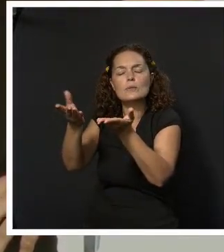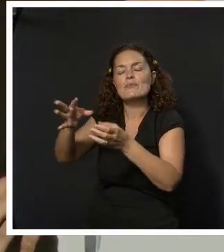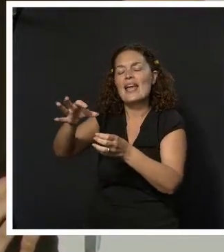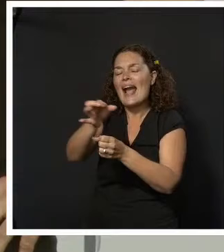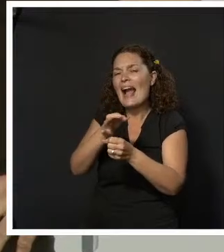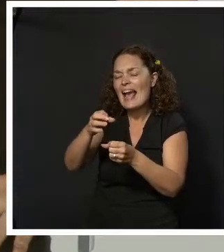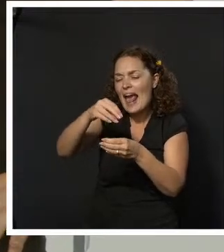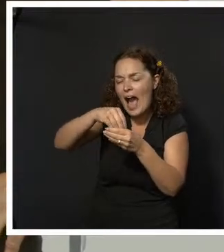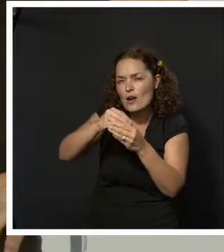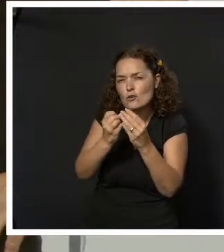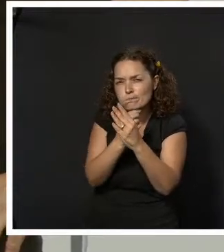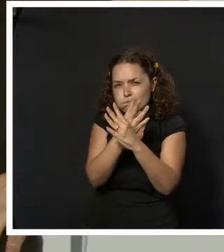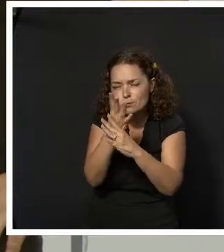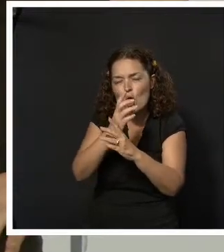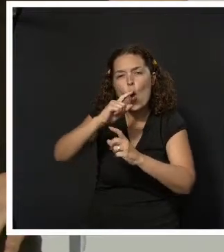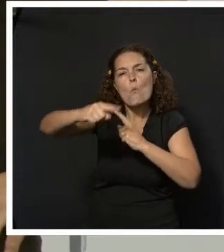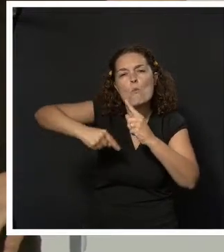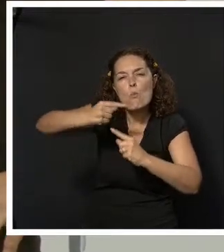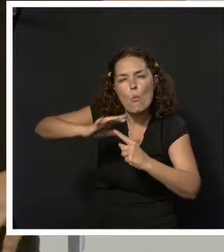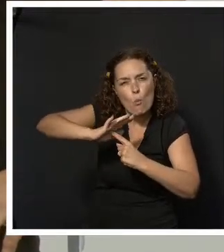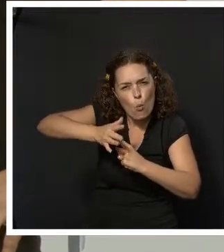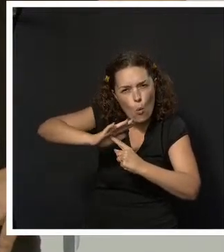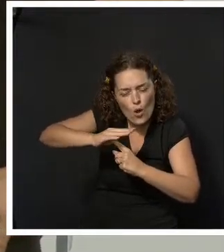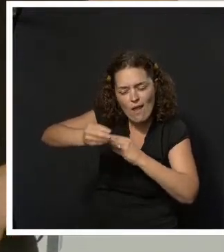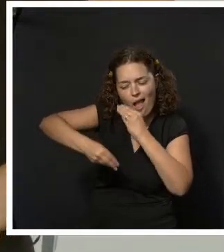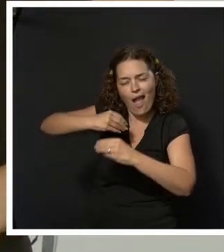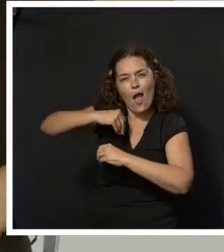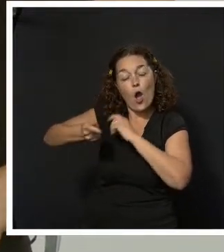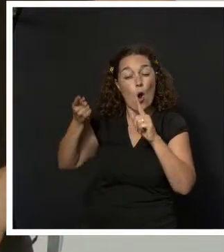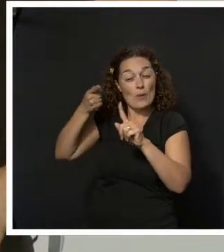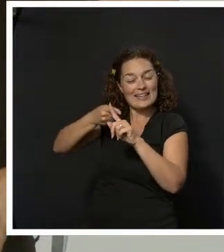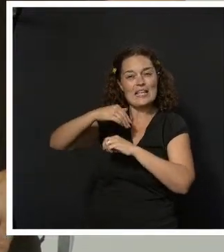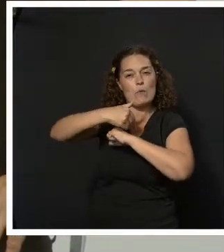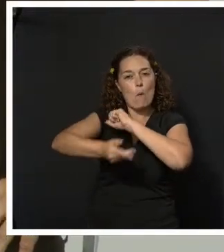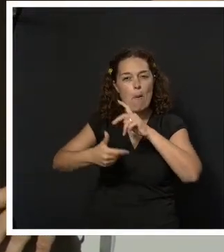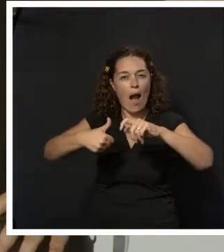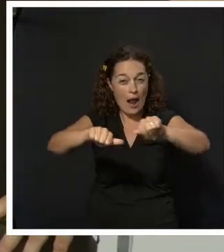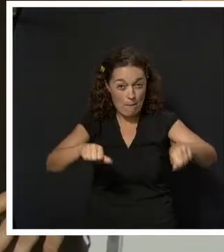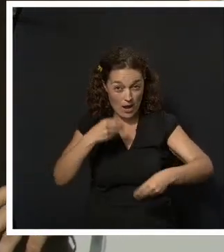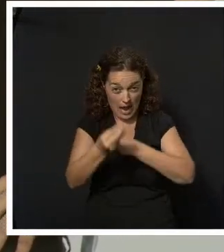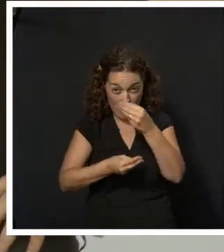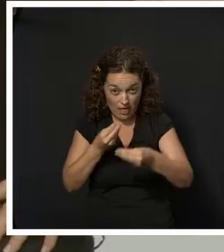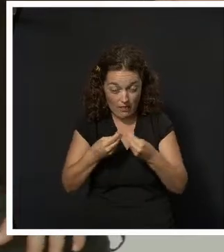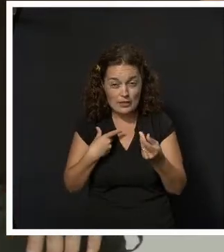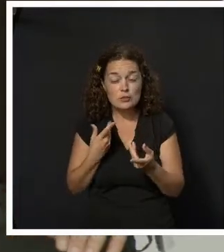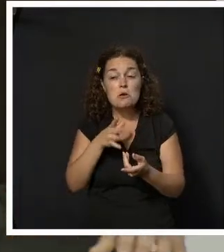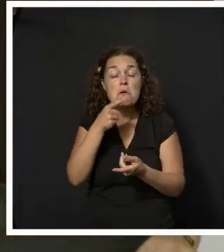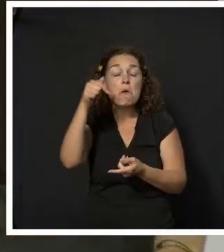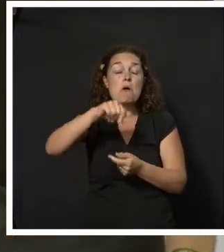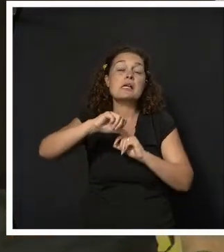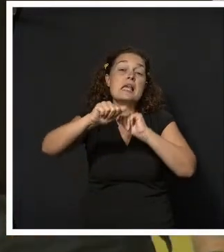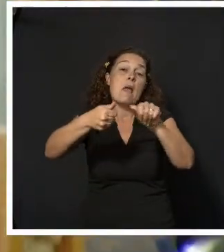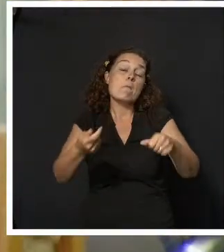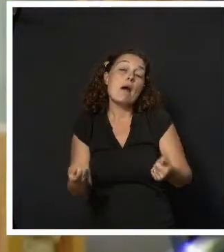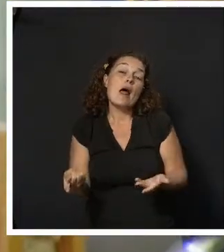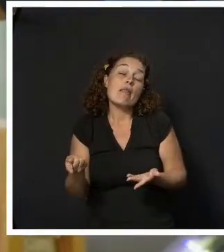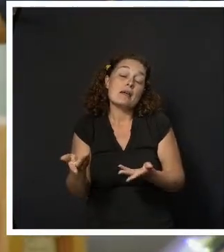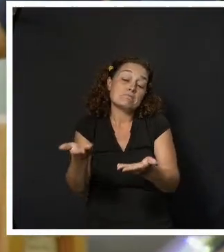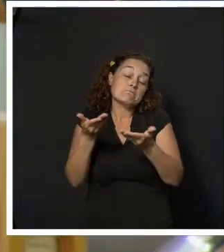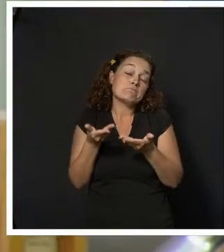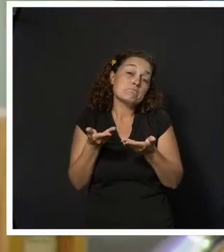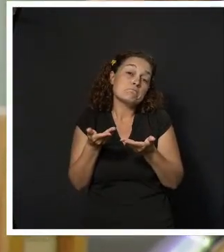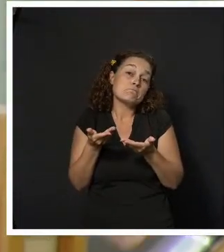o gran no de del balo muñeño para hacer luego spam seas empanadas trucense para para hacer una empanada